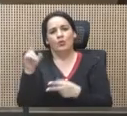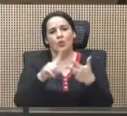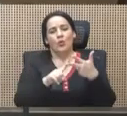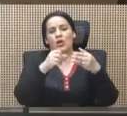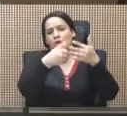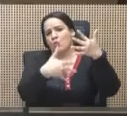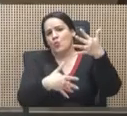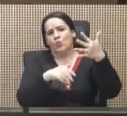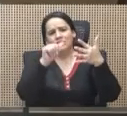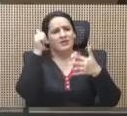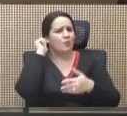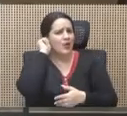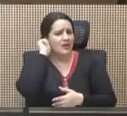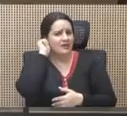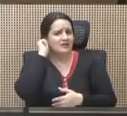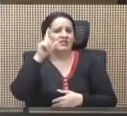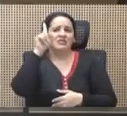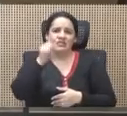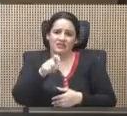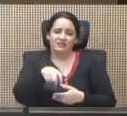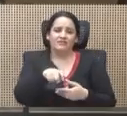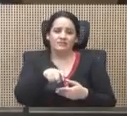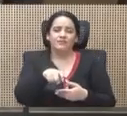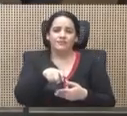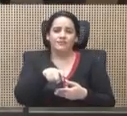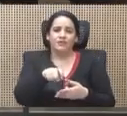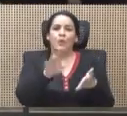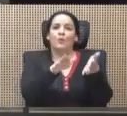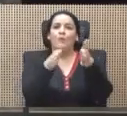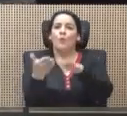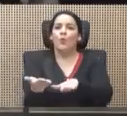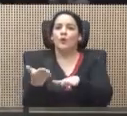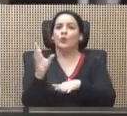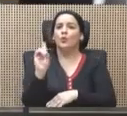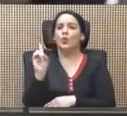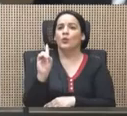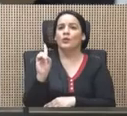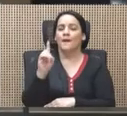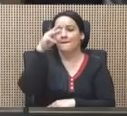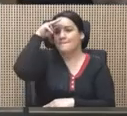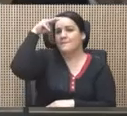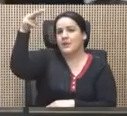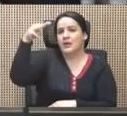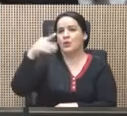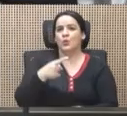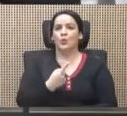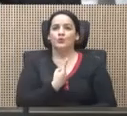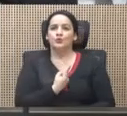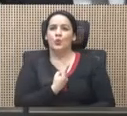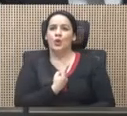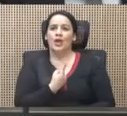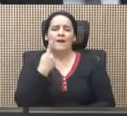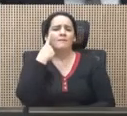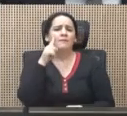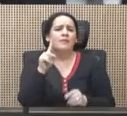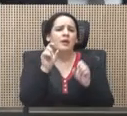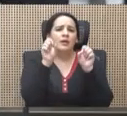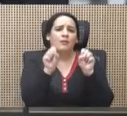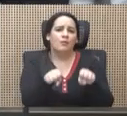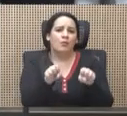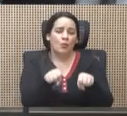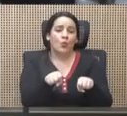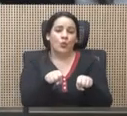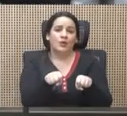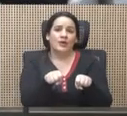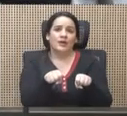más que tuvieron que morir en México solas para poder